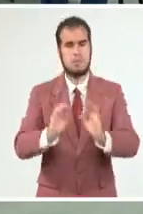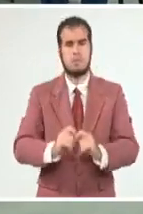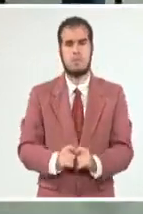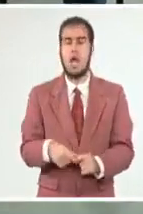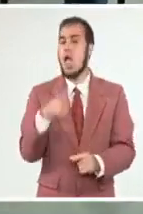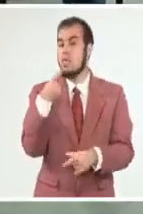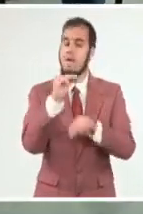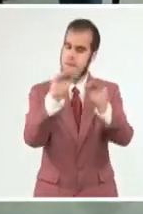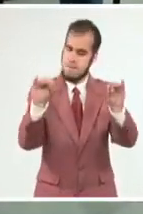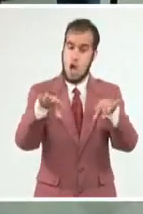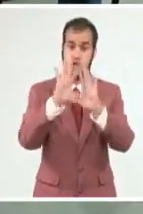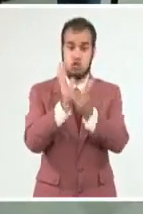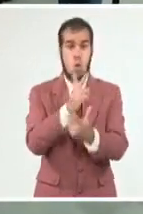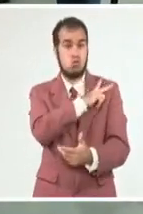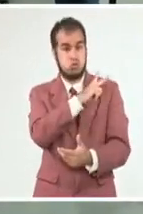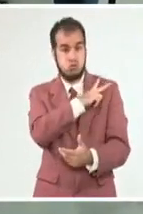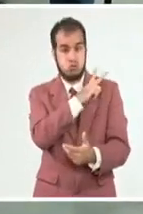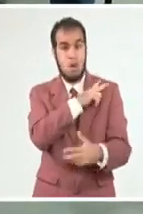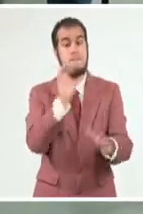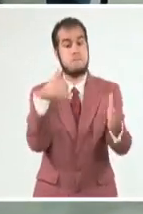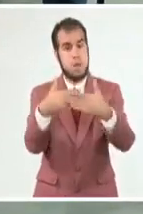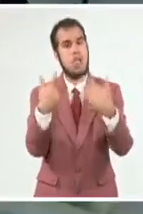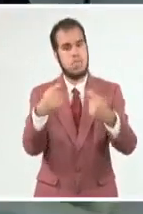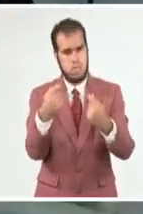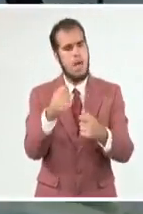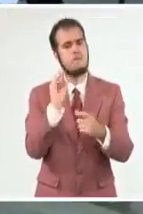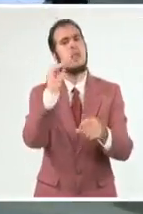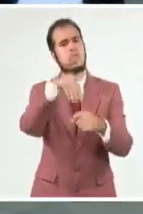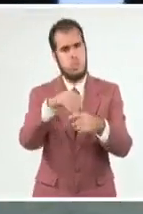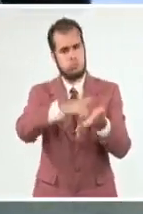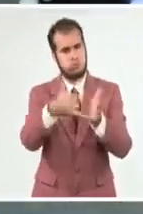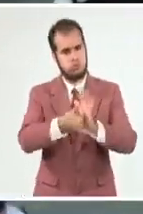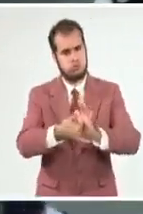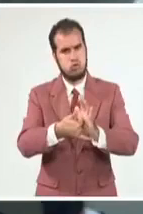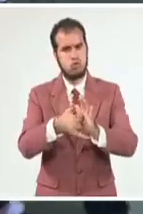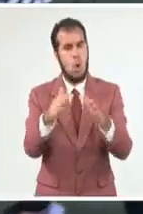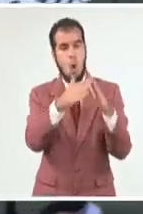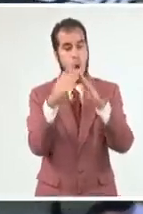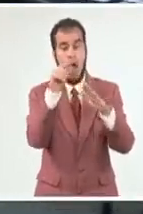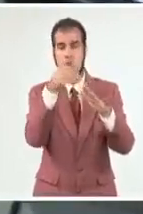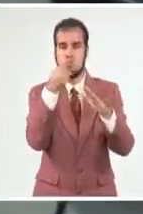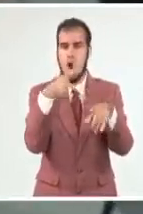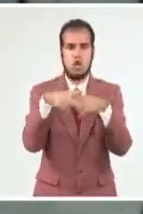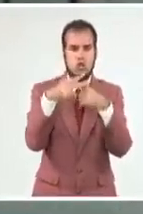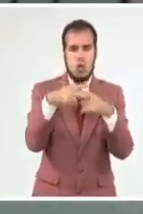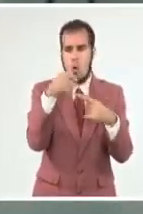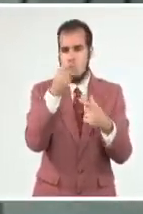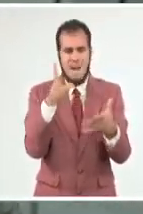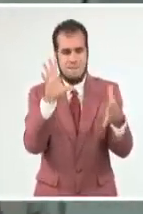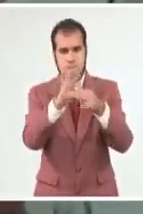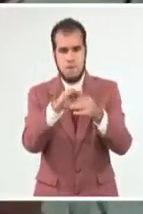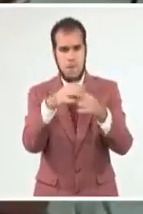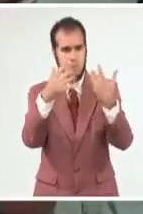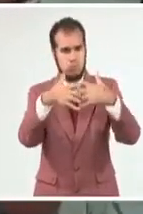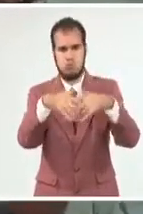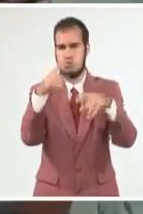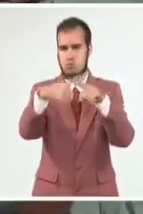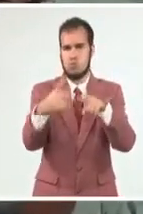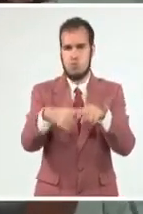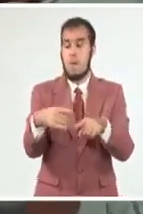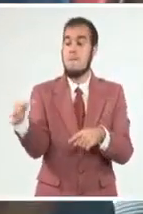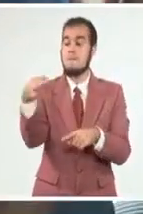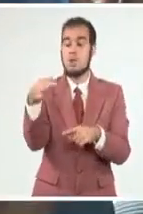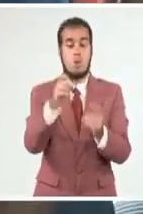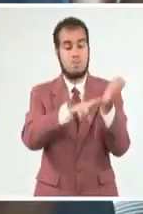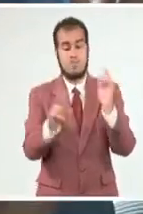autoridades institucionales en los proyectos comunitarios, a buscar soluciones para el encadenamiento productivo a partir del municipio y la